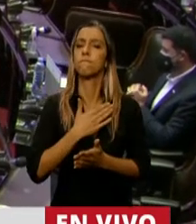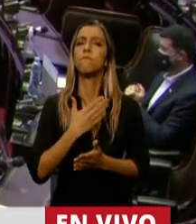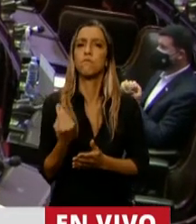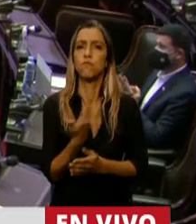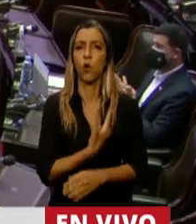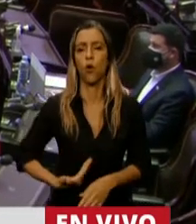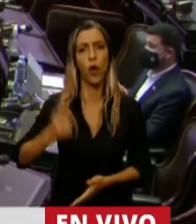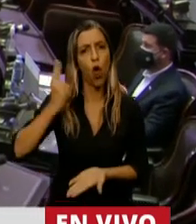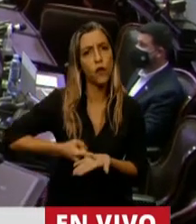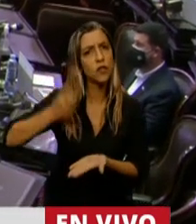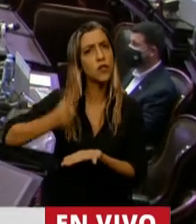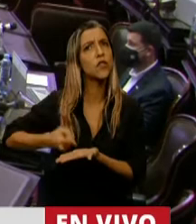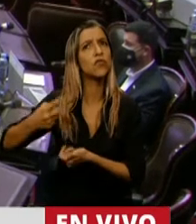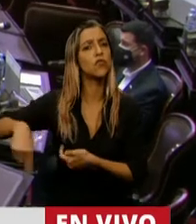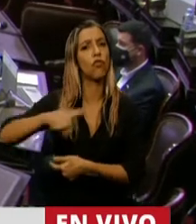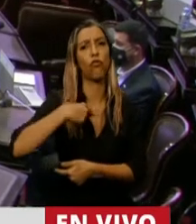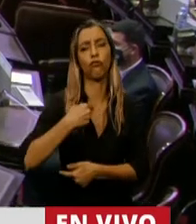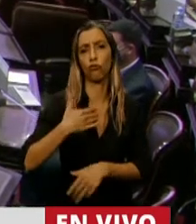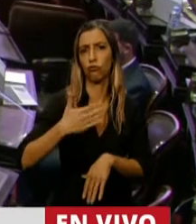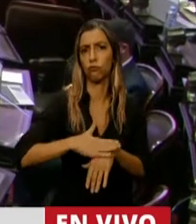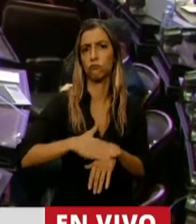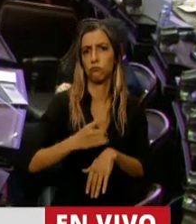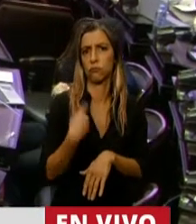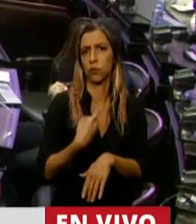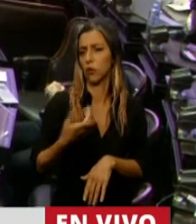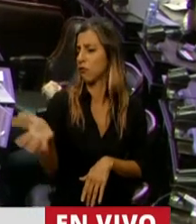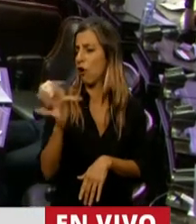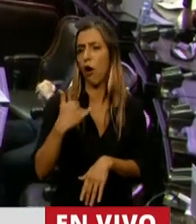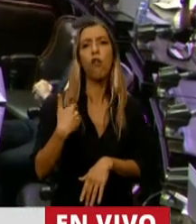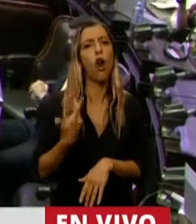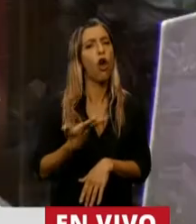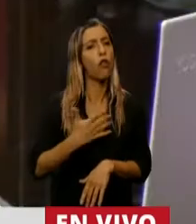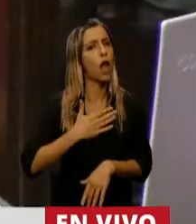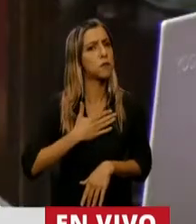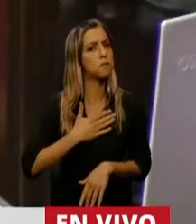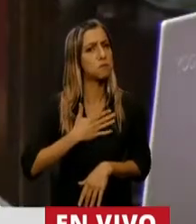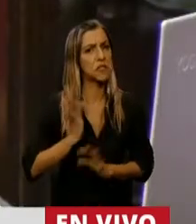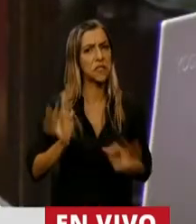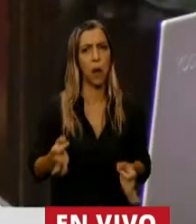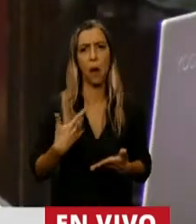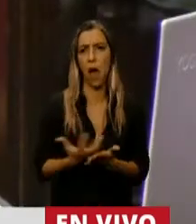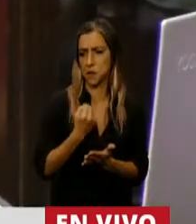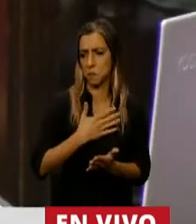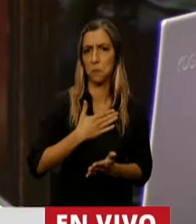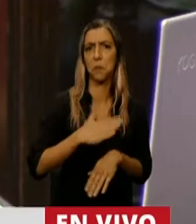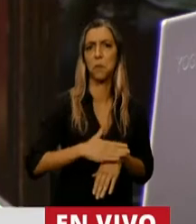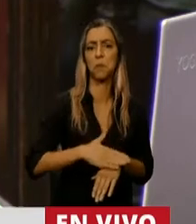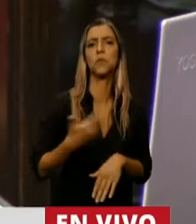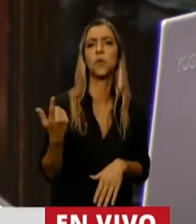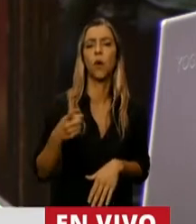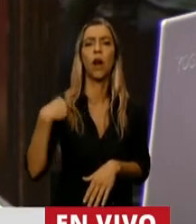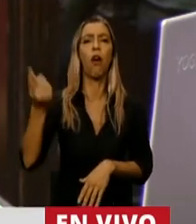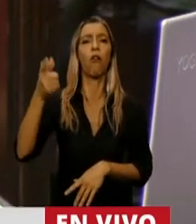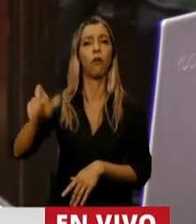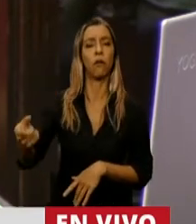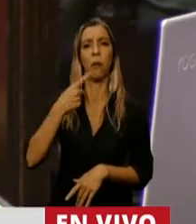gobierno en función de los intereses de los argentinos. Todos los días. Y no necesitamos que nadie venga a decirnos eso. Nos